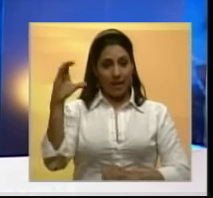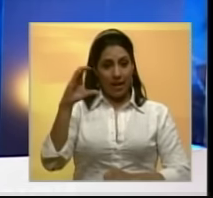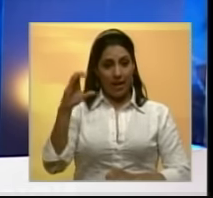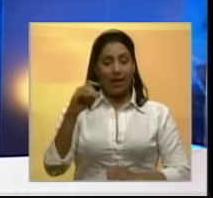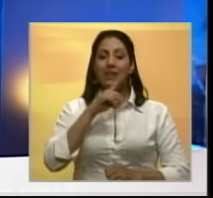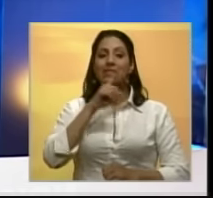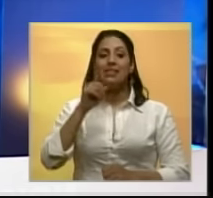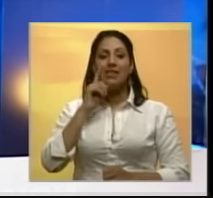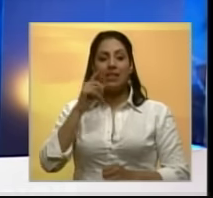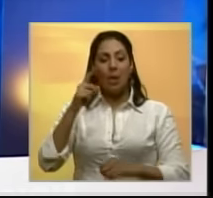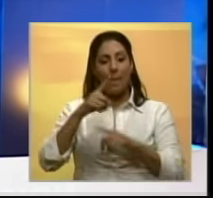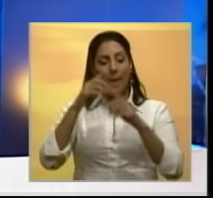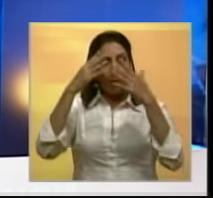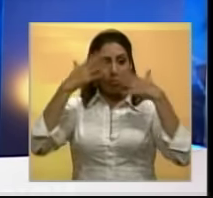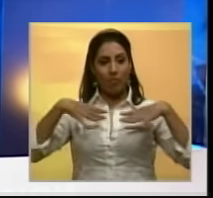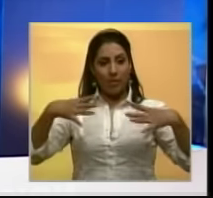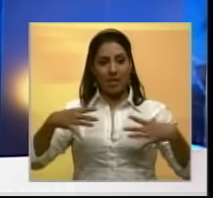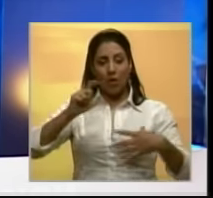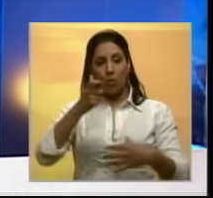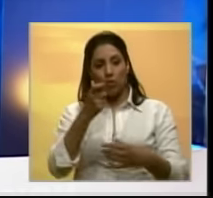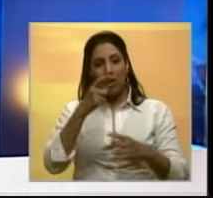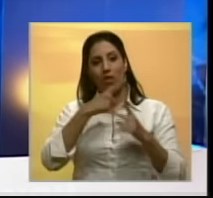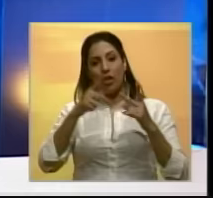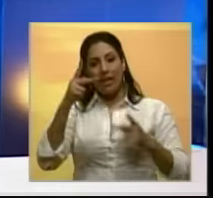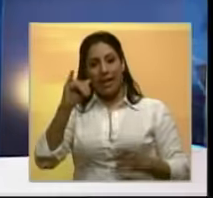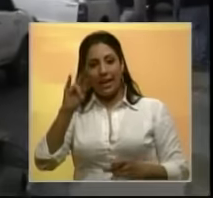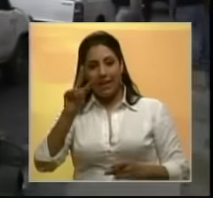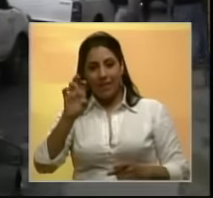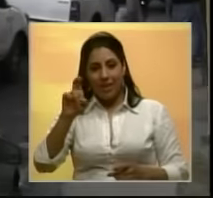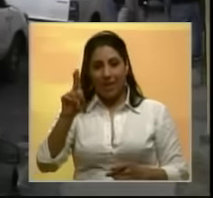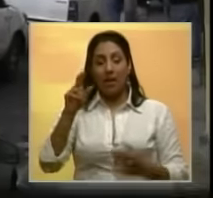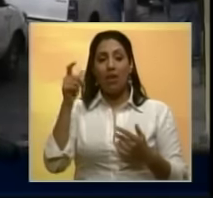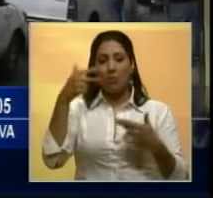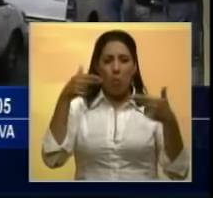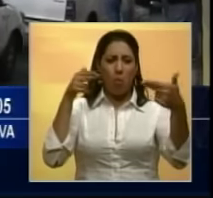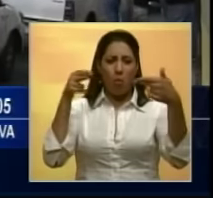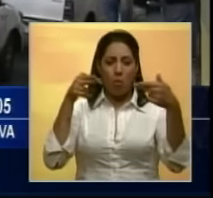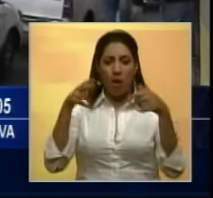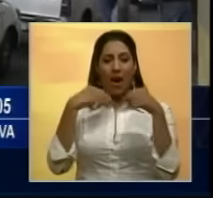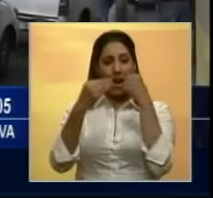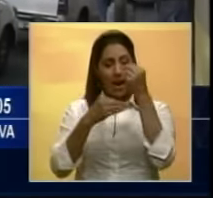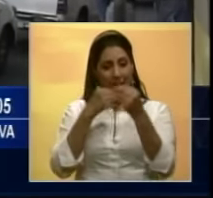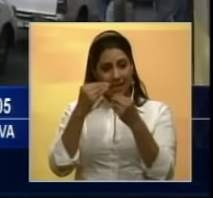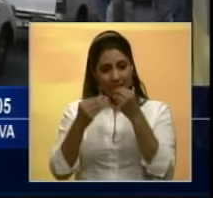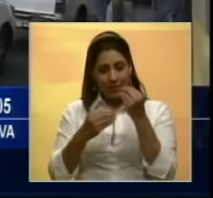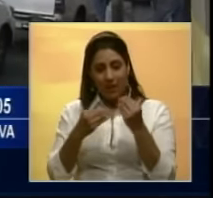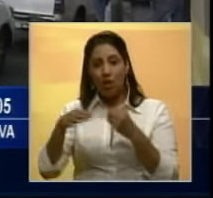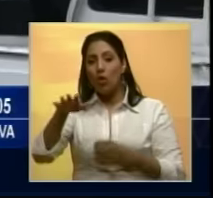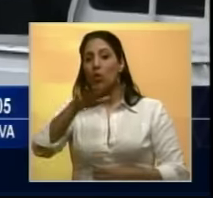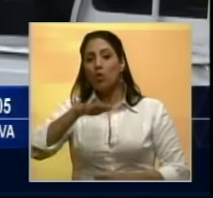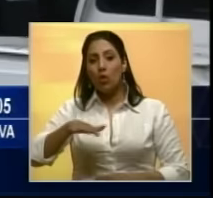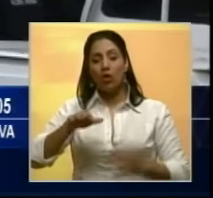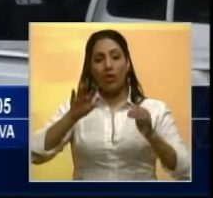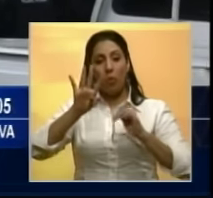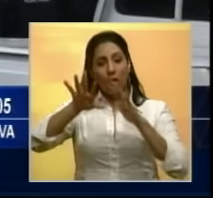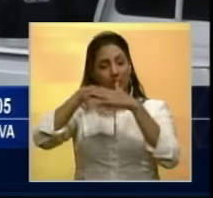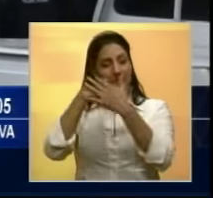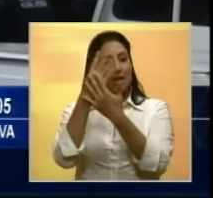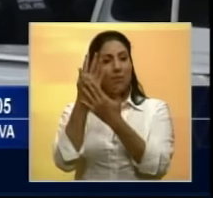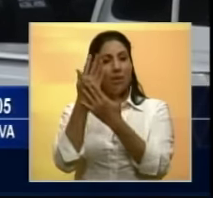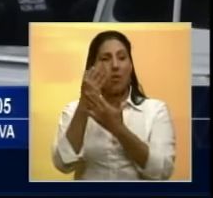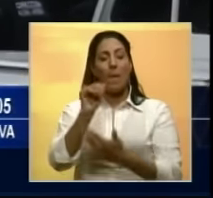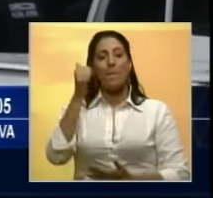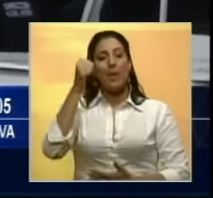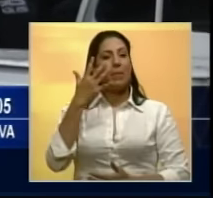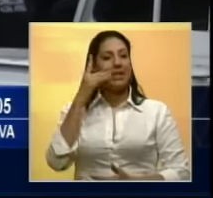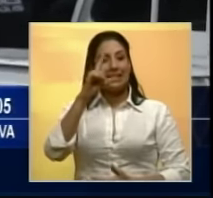Eran apodados El Príncipe, El Gustavito y El Keiber. El intercambio de disparos se registró a las 4 de la madrugada cuando